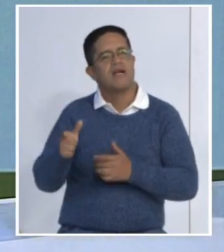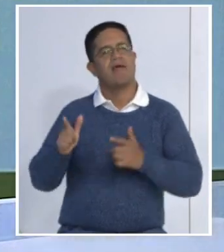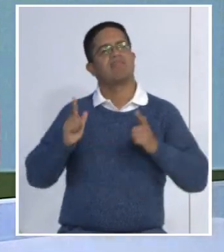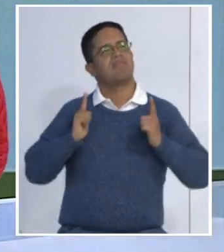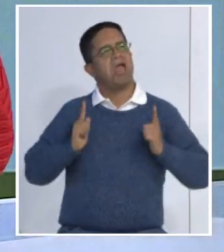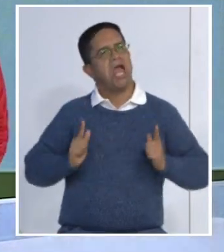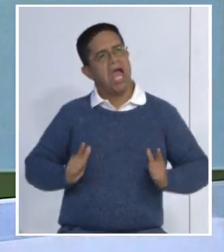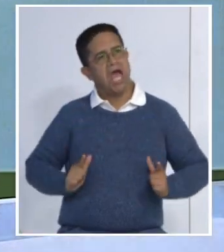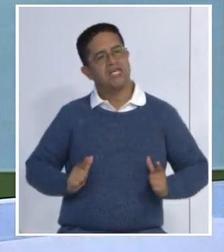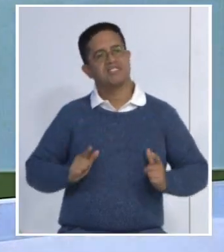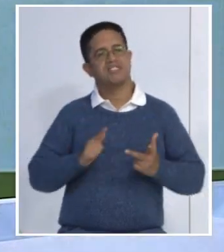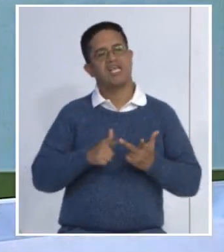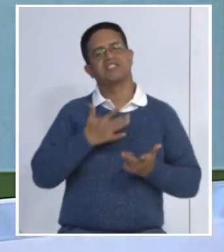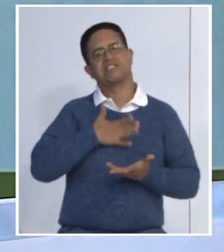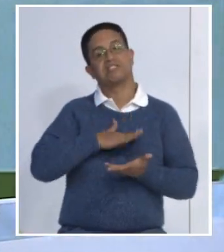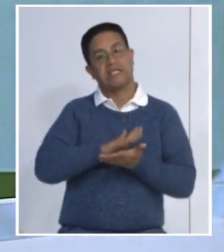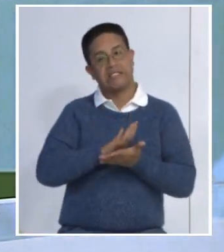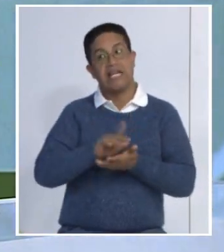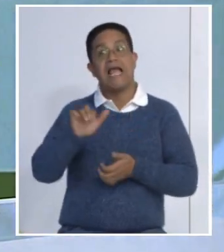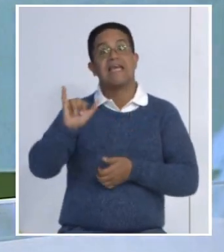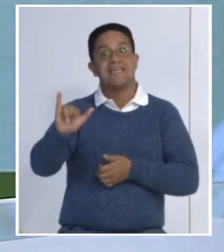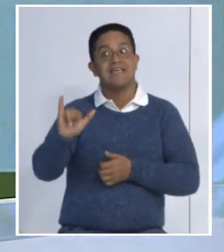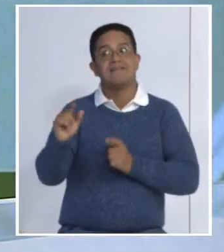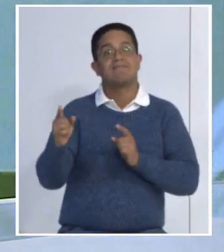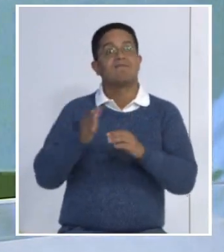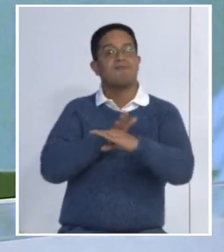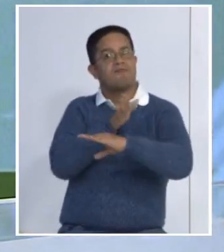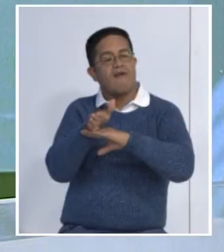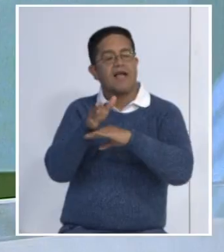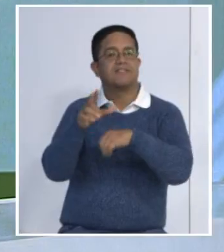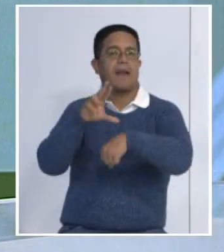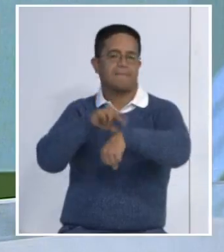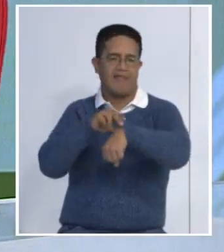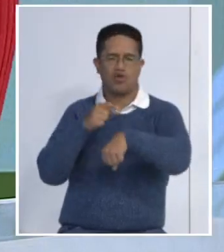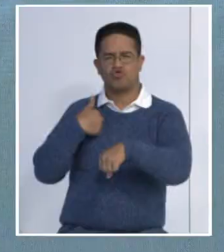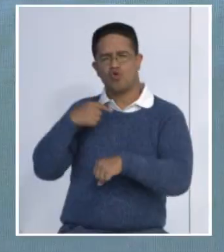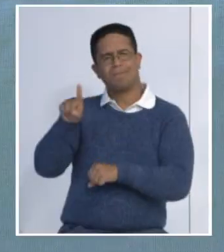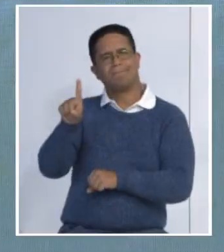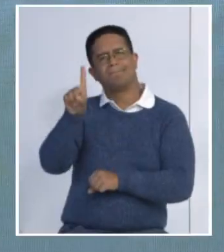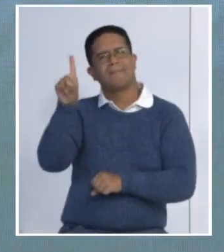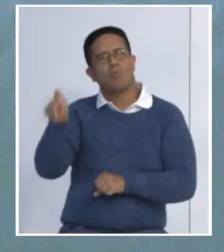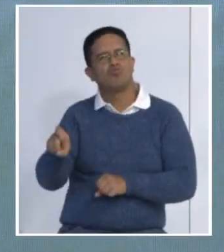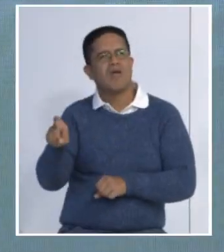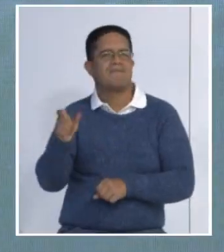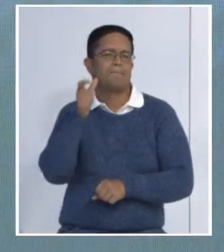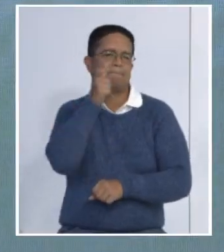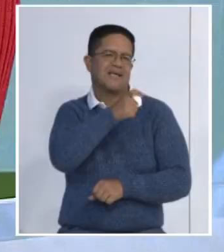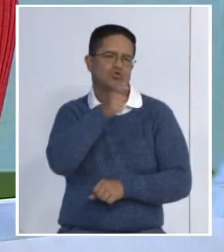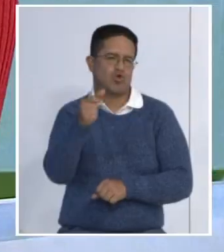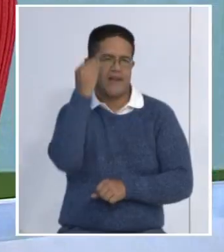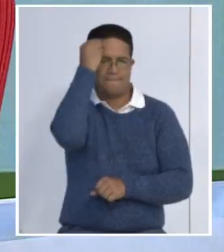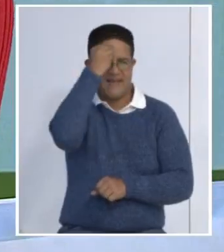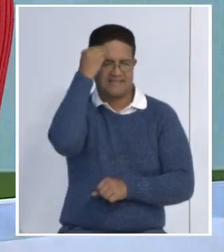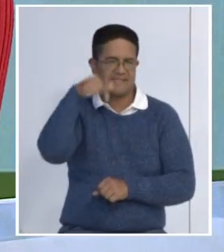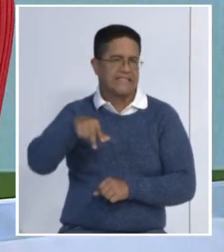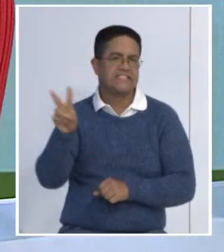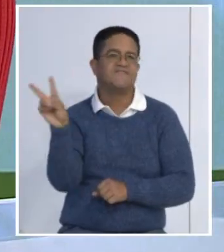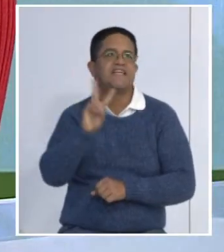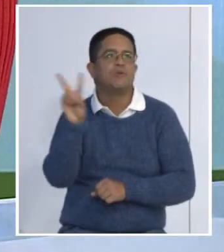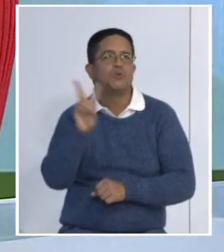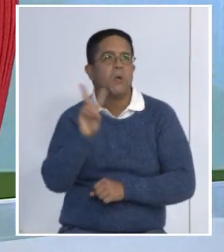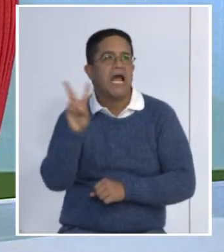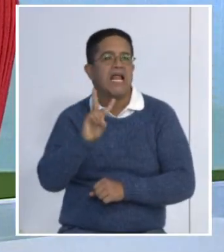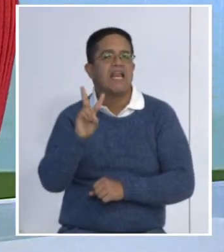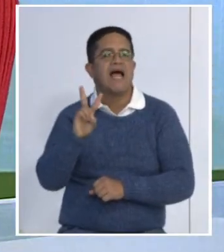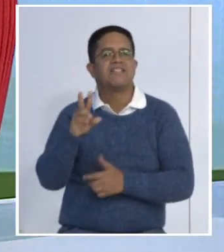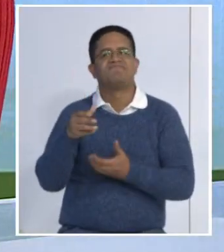y los medicamentos indicados por el médico. Yo le preguntaba sobre nuestra creencia venezolana de